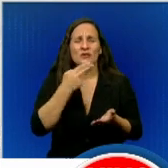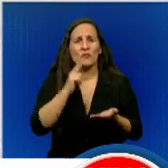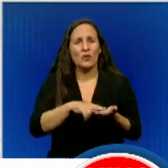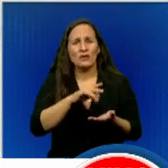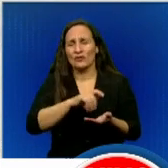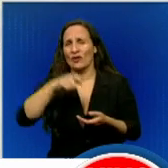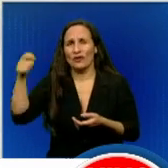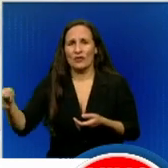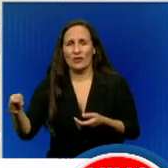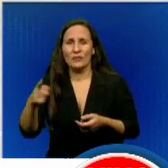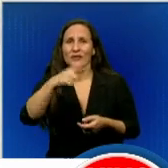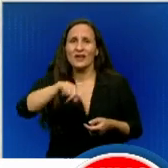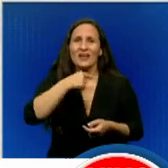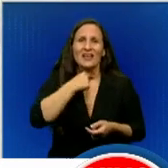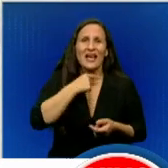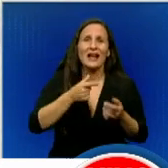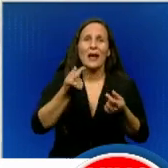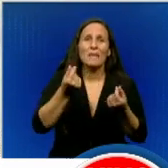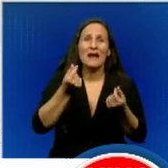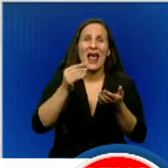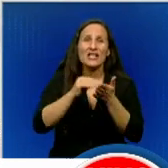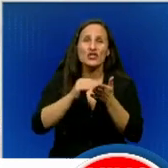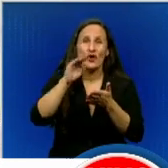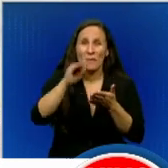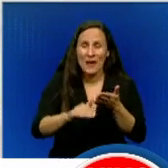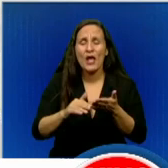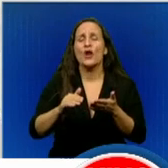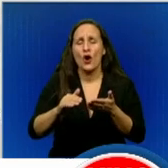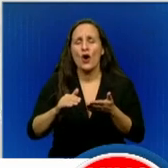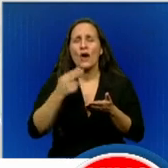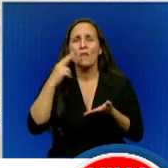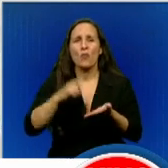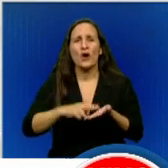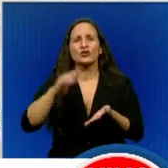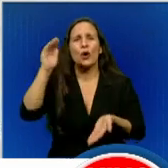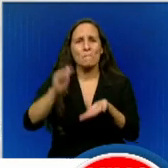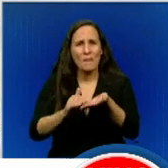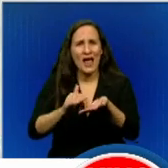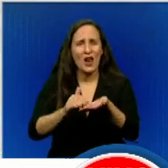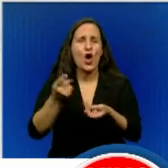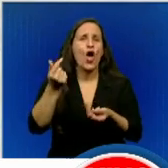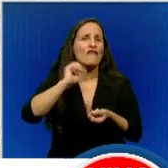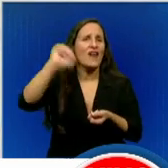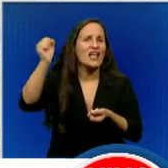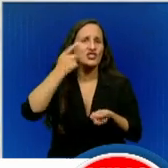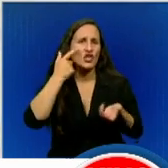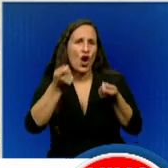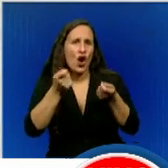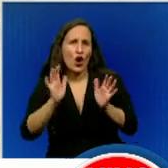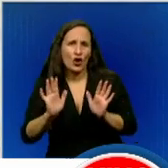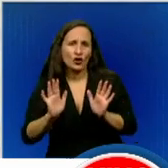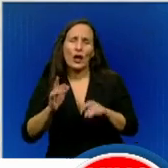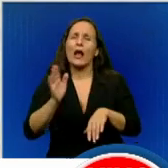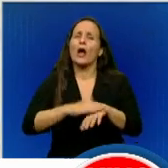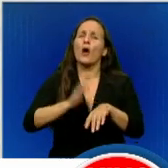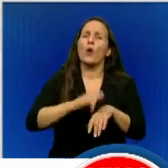si quieren bajar los precios señores bajen los impuestos o controles la inflación pero no estigmaticen y echen la culpa